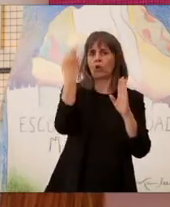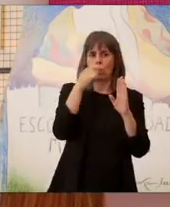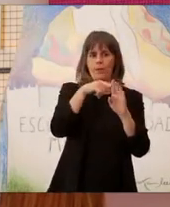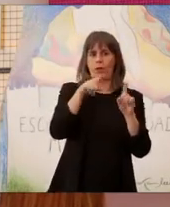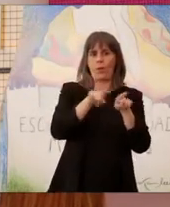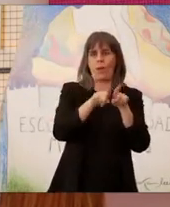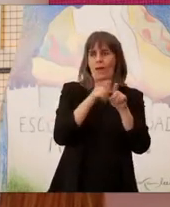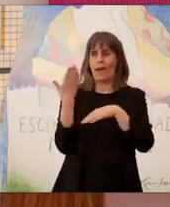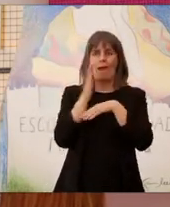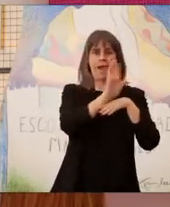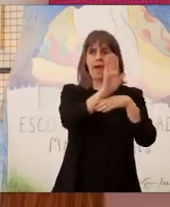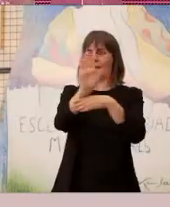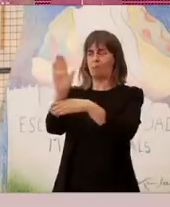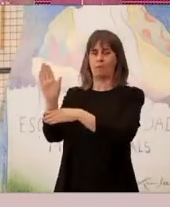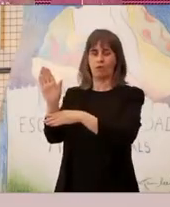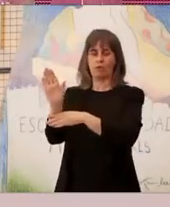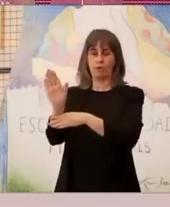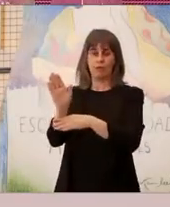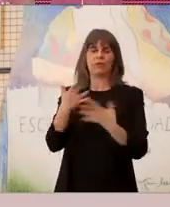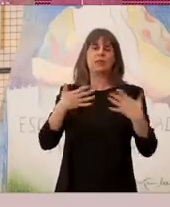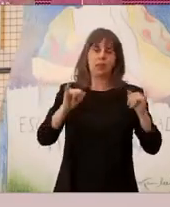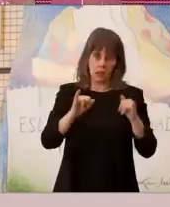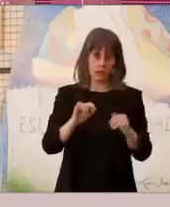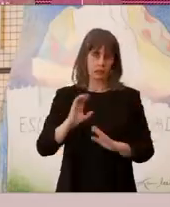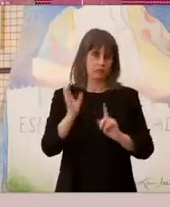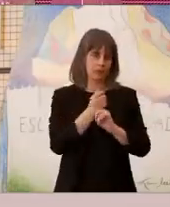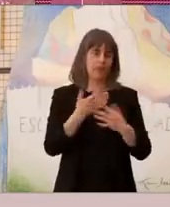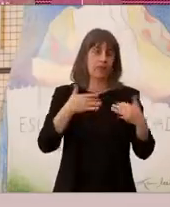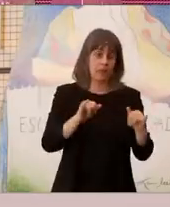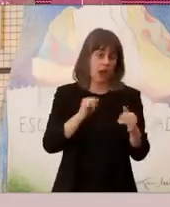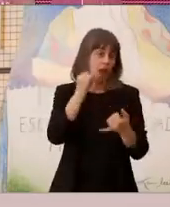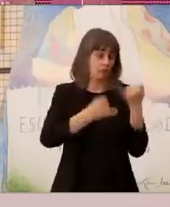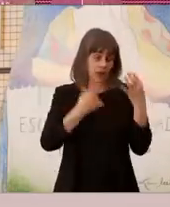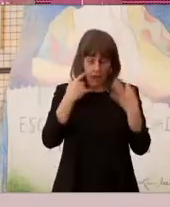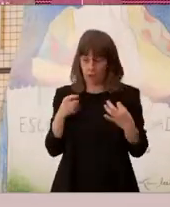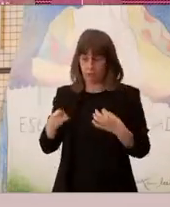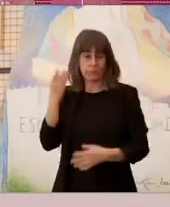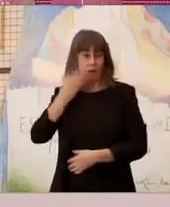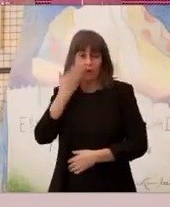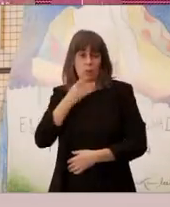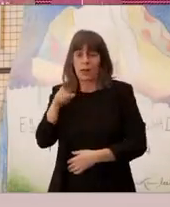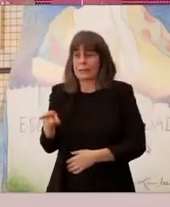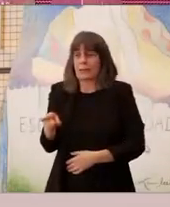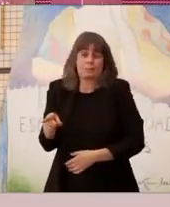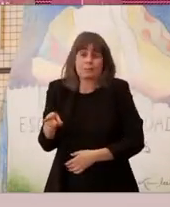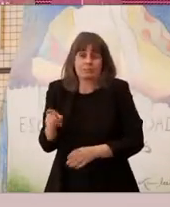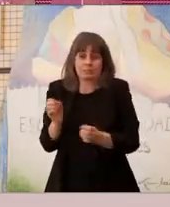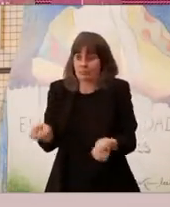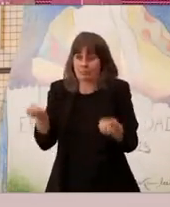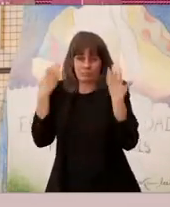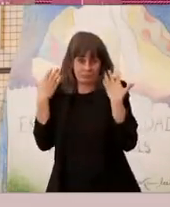mundo pues ni eso Entonces ya nos cuento pues qué pasó que las escuelas ni se enteraron de que tenían que haber por lo tanto